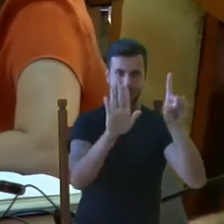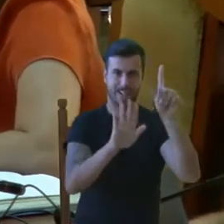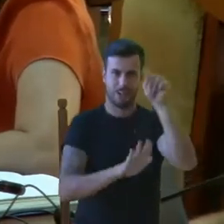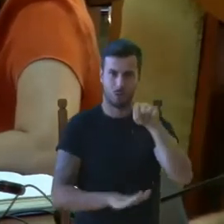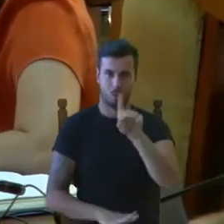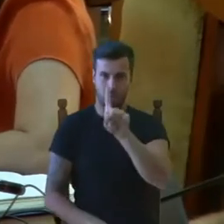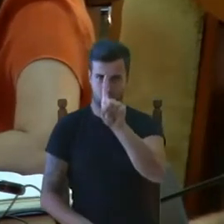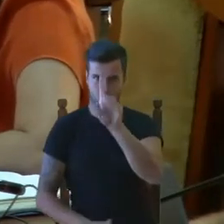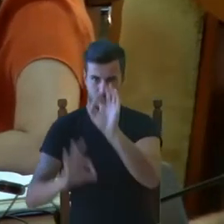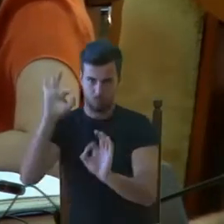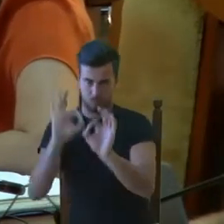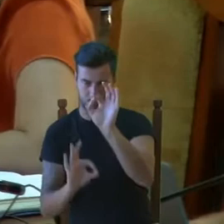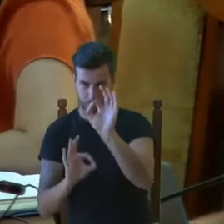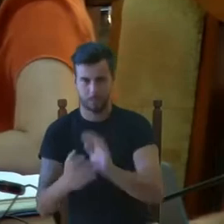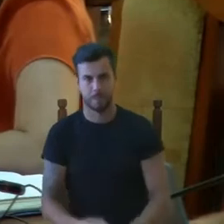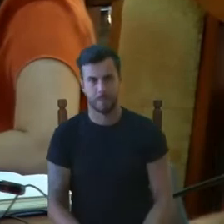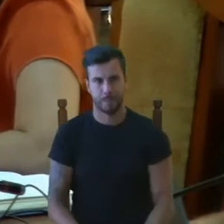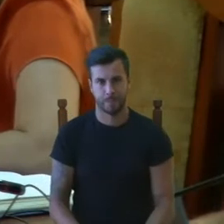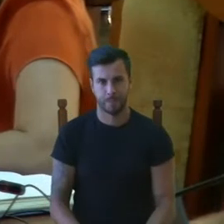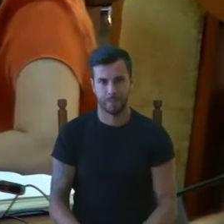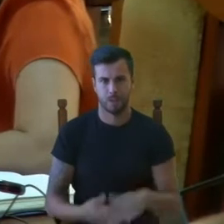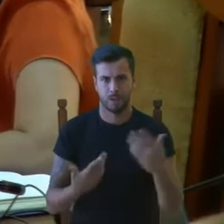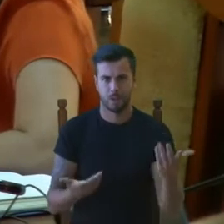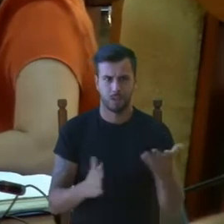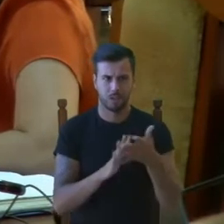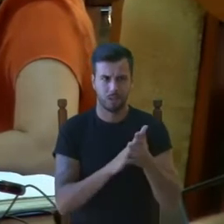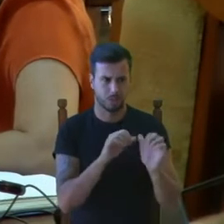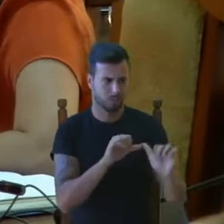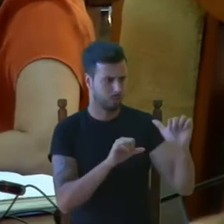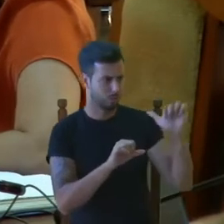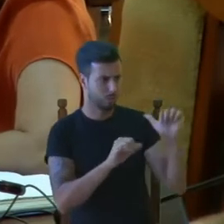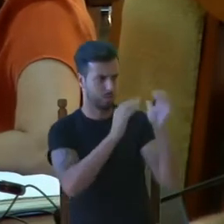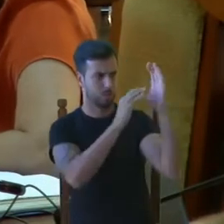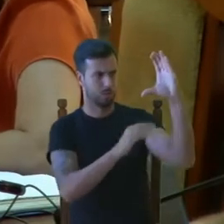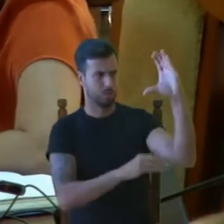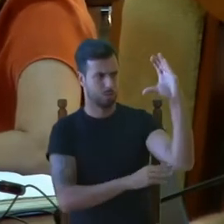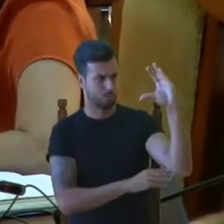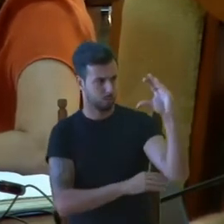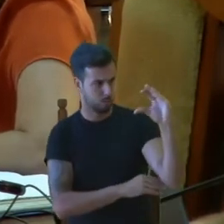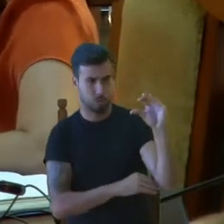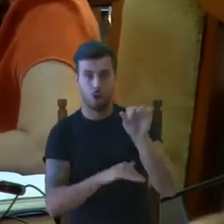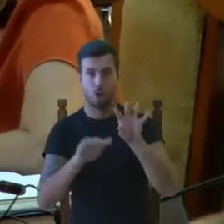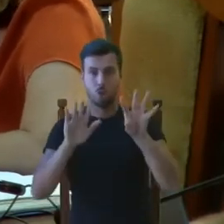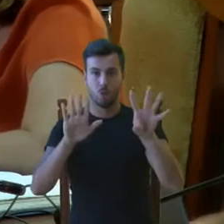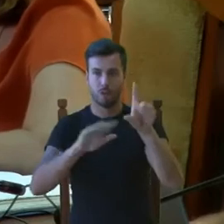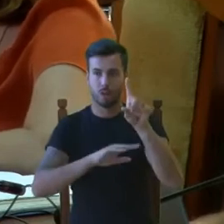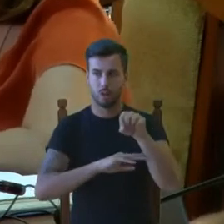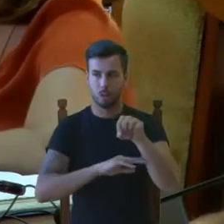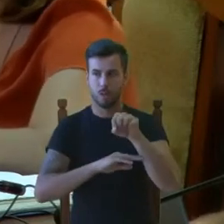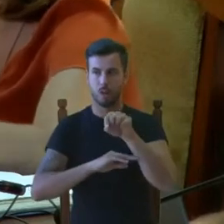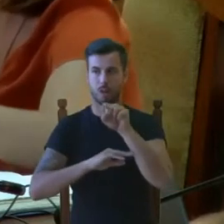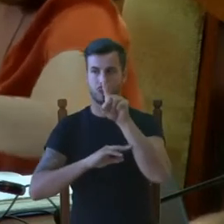institución ha disminuido en un 9 14 por ciento ascendiendo a un total de 134